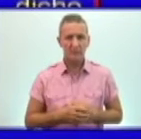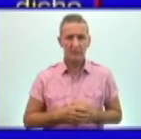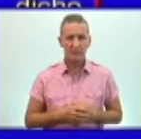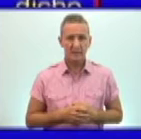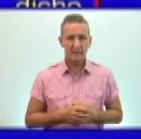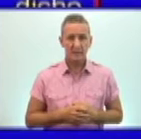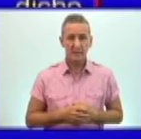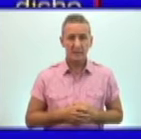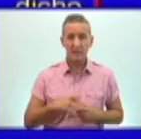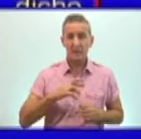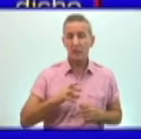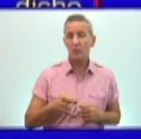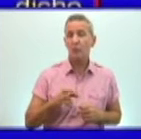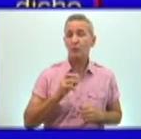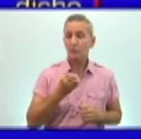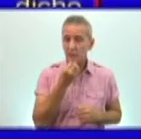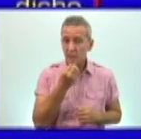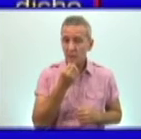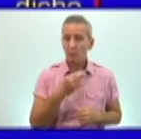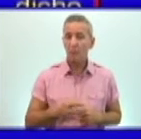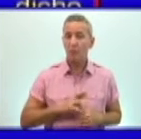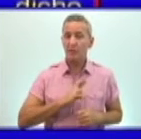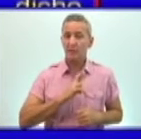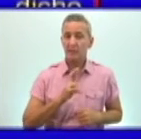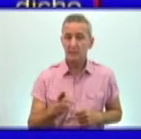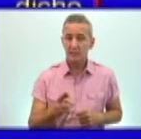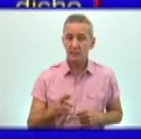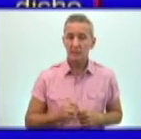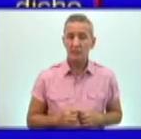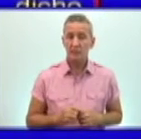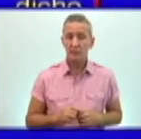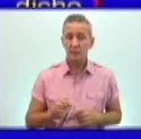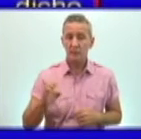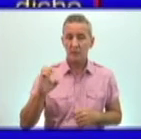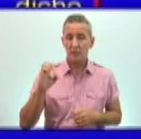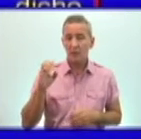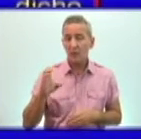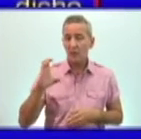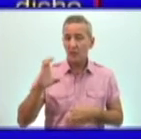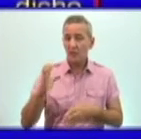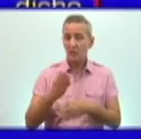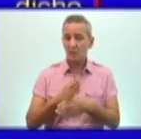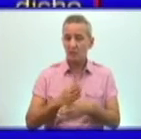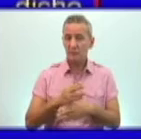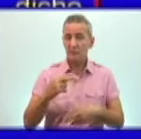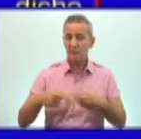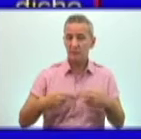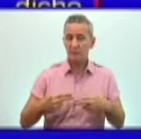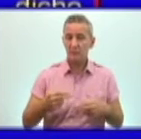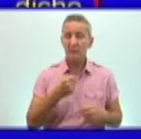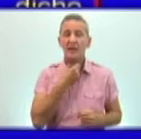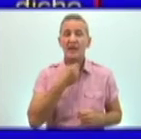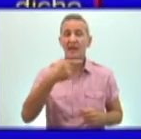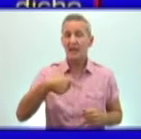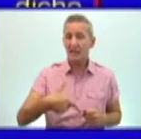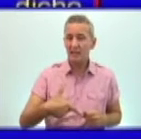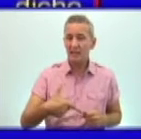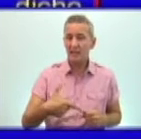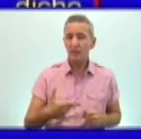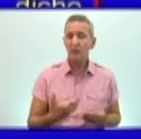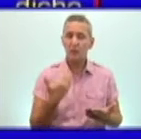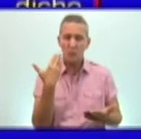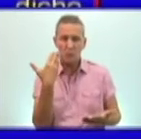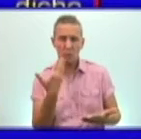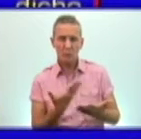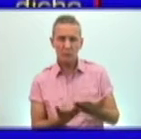responderse utilizando a partir de la definición que elaboraron, ejemplificar cómo se evidencia el carácter